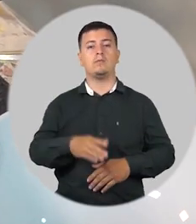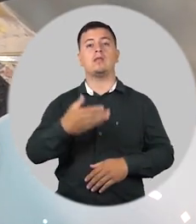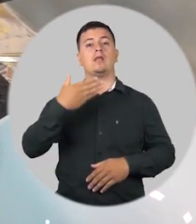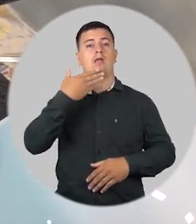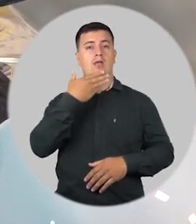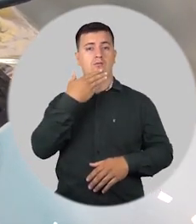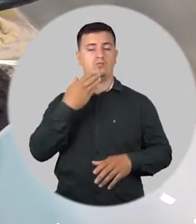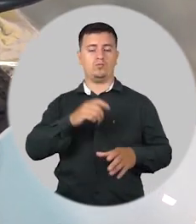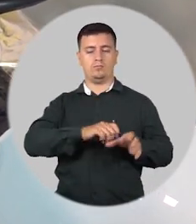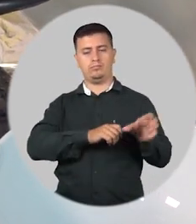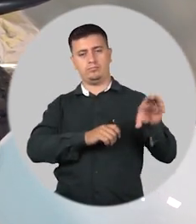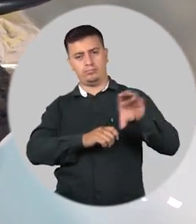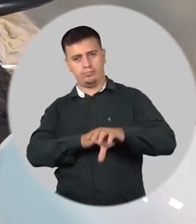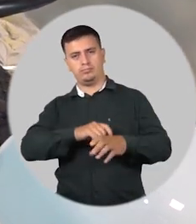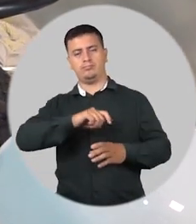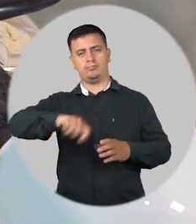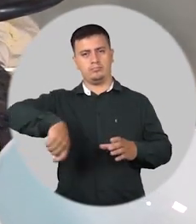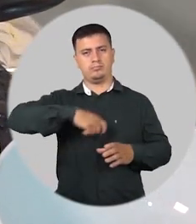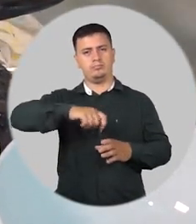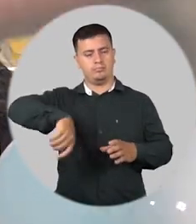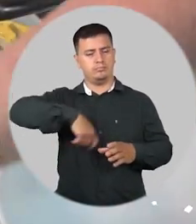azúcar.